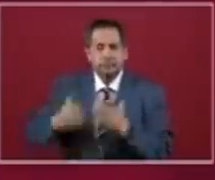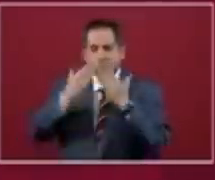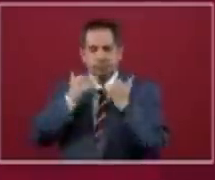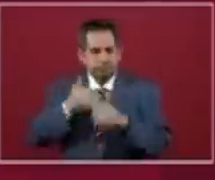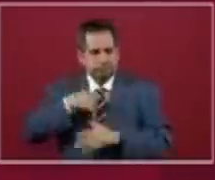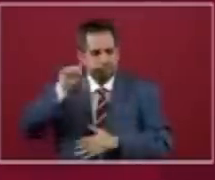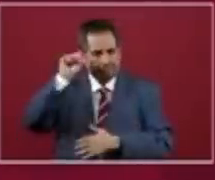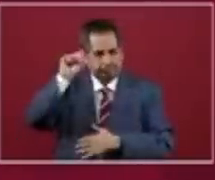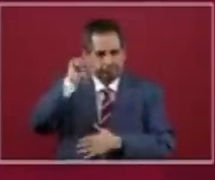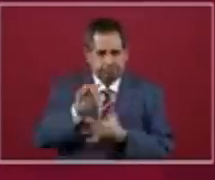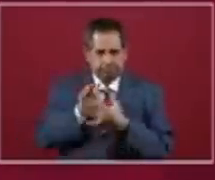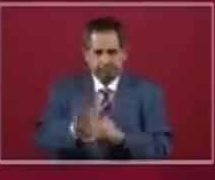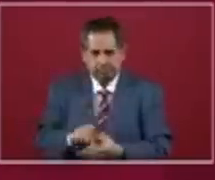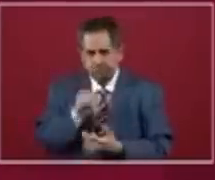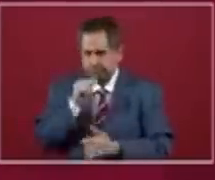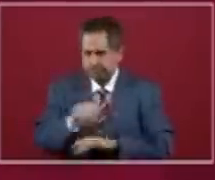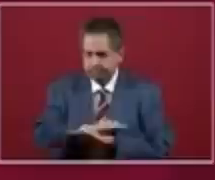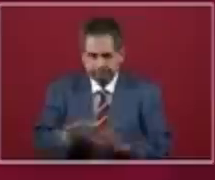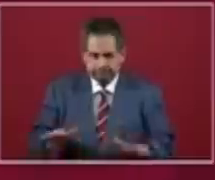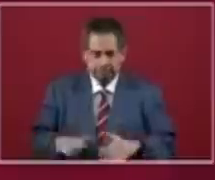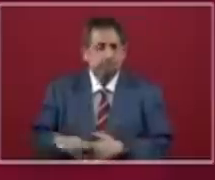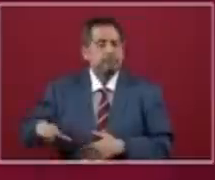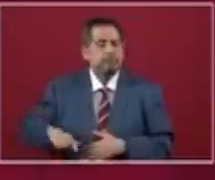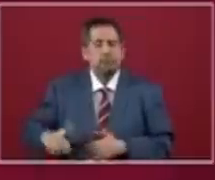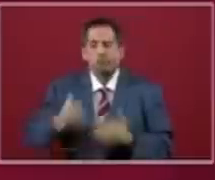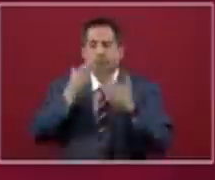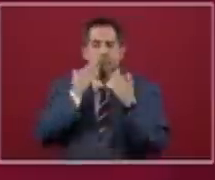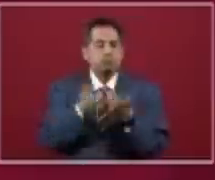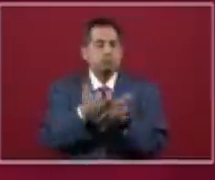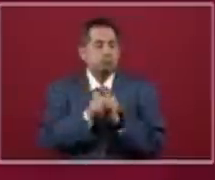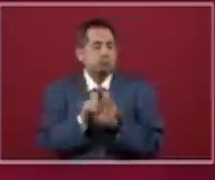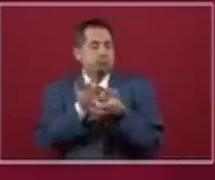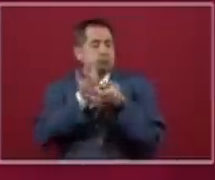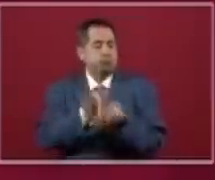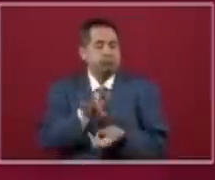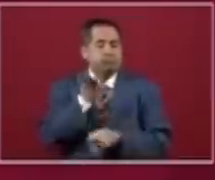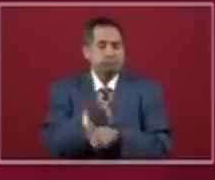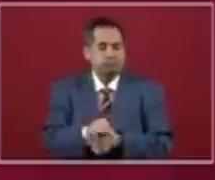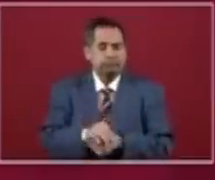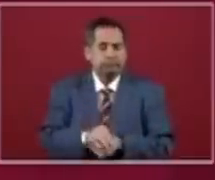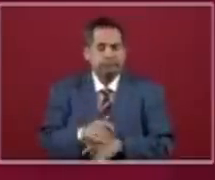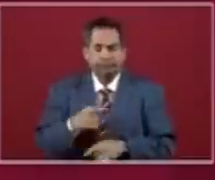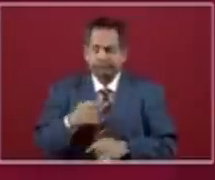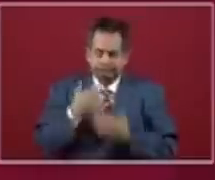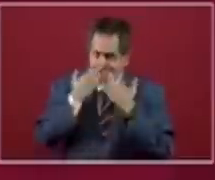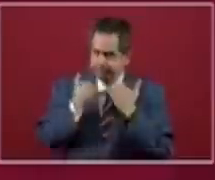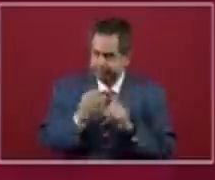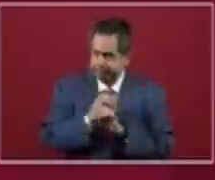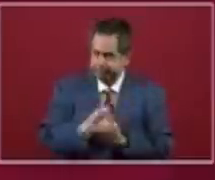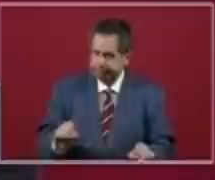sindicatos, el gobierno no tiene ningún grupo de interés creado.